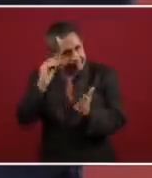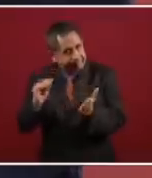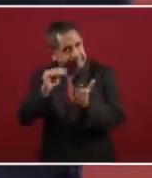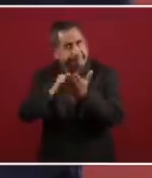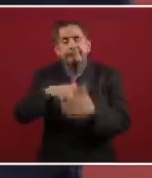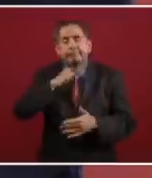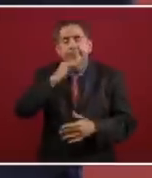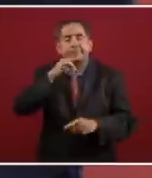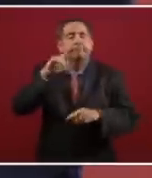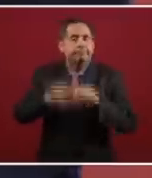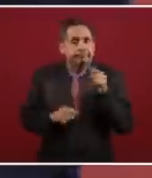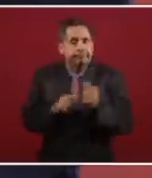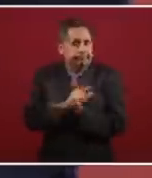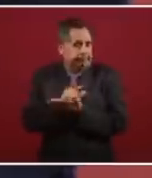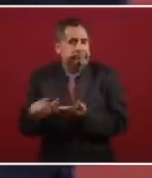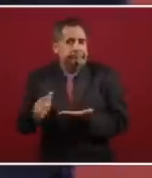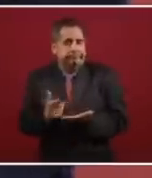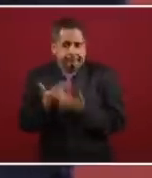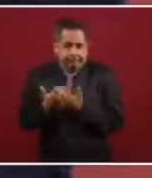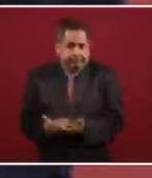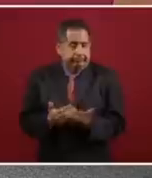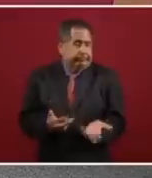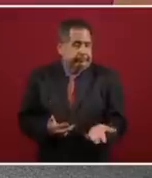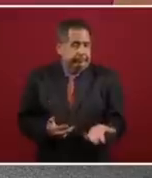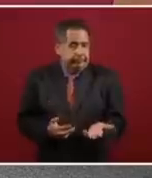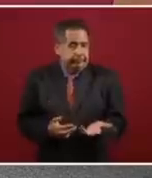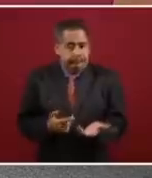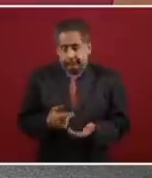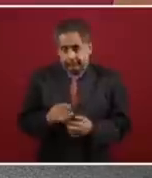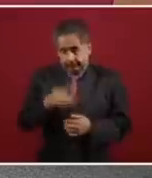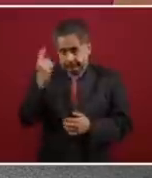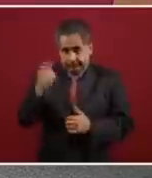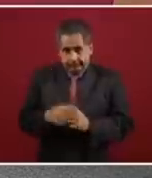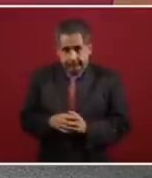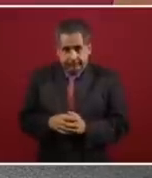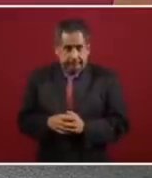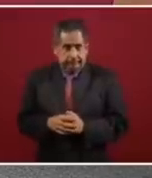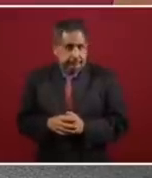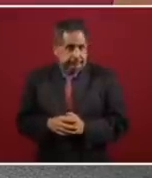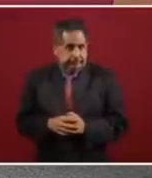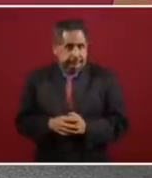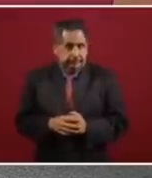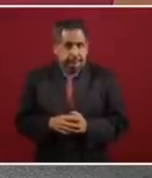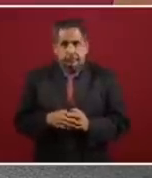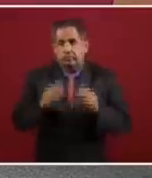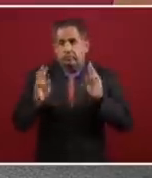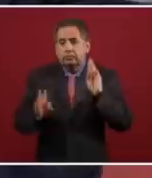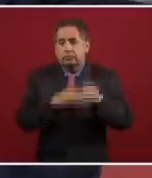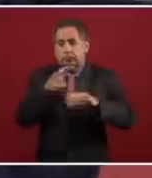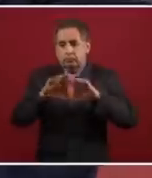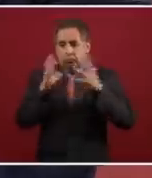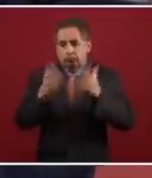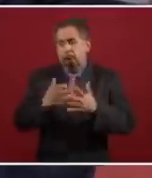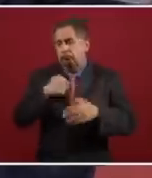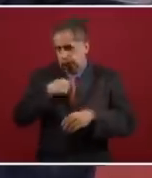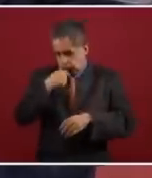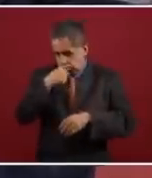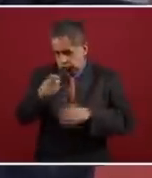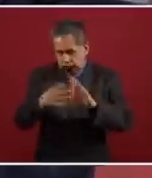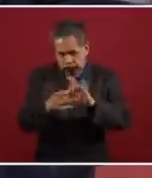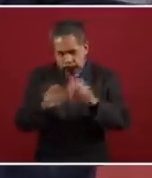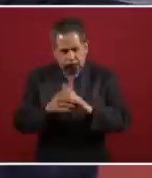considerado en sus análisis. Ya a nivel mundial, la vez pasada